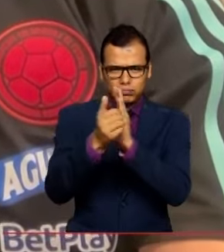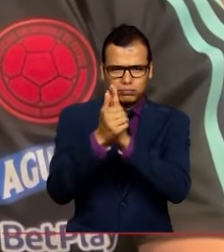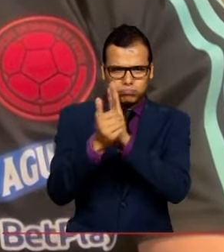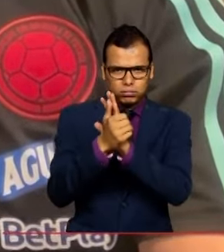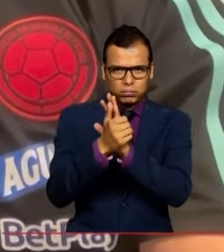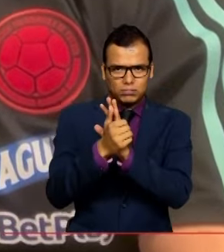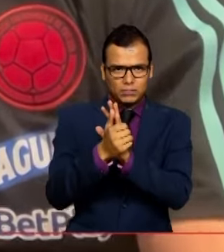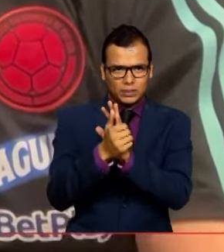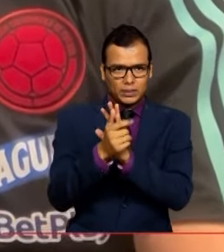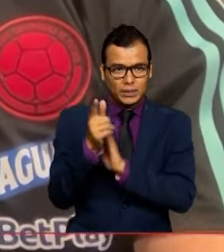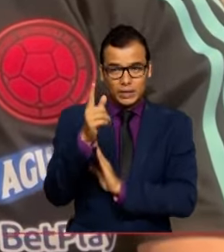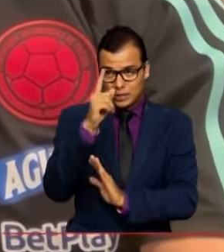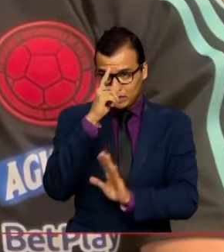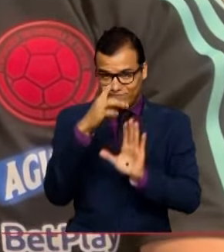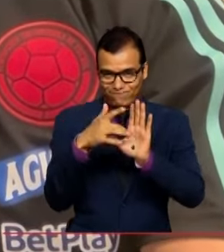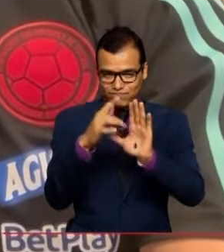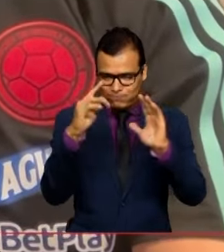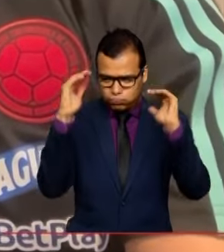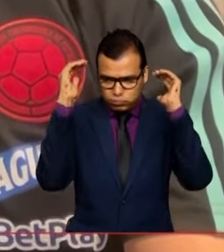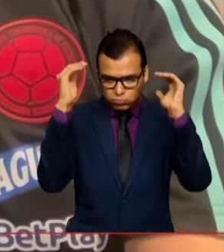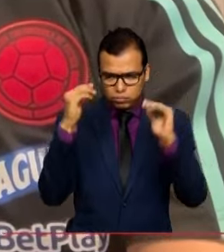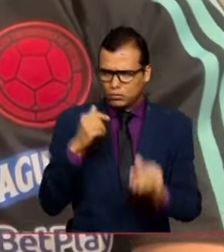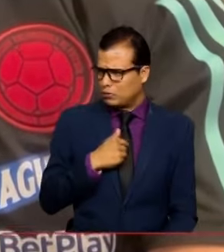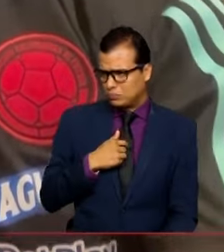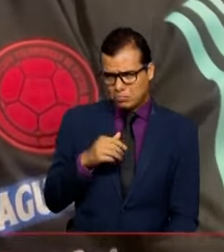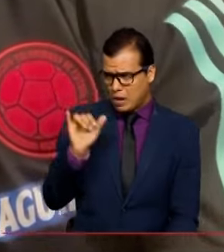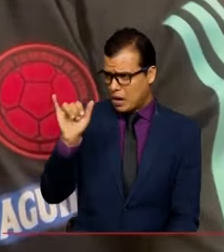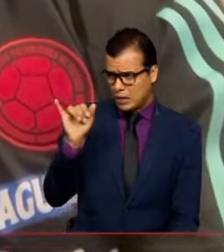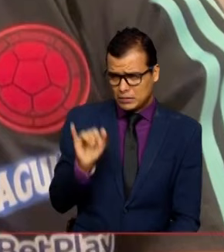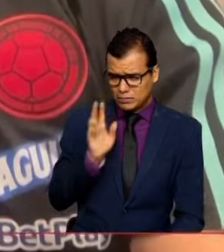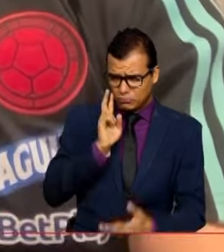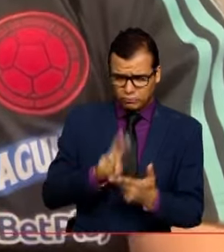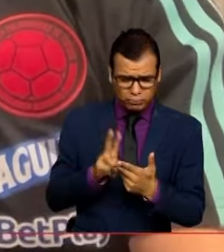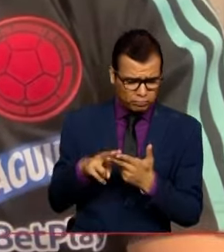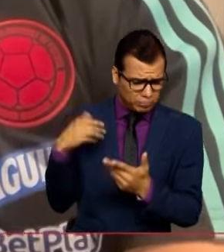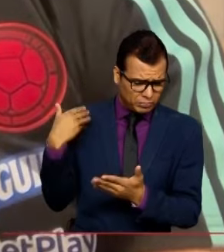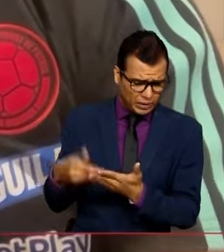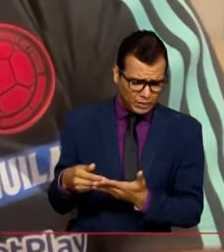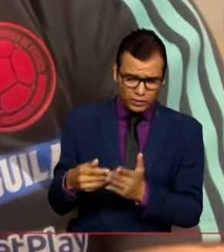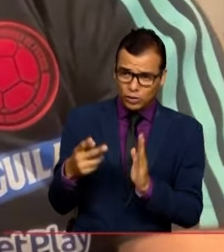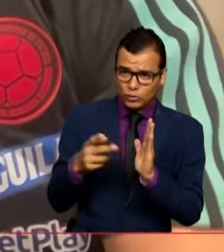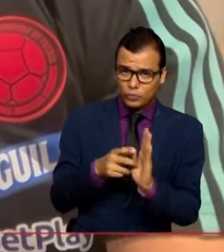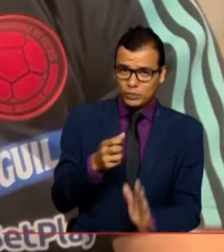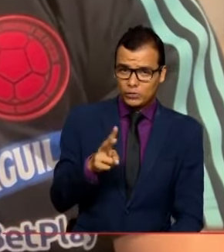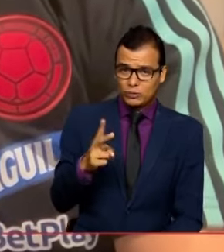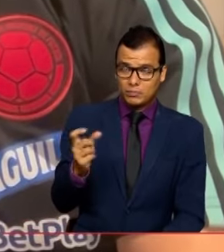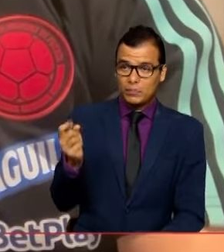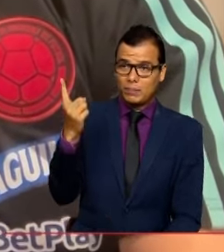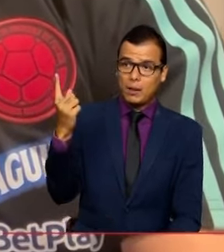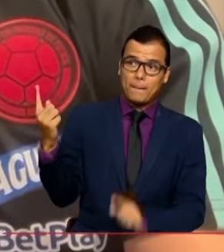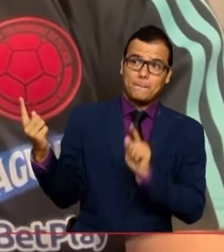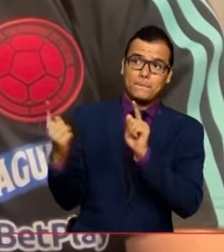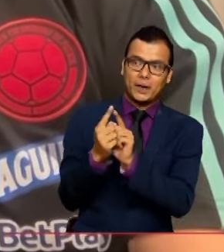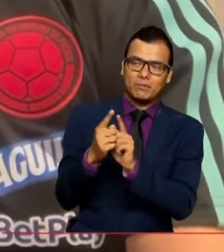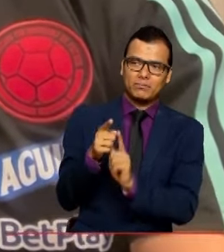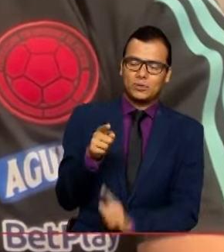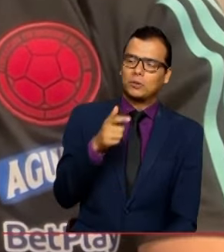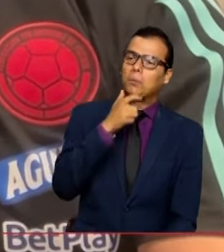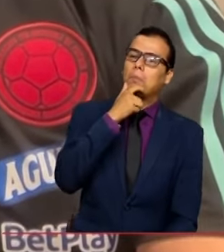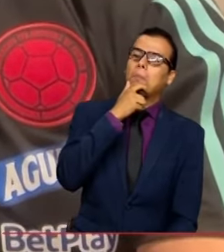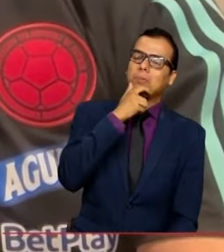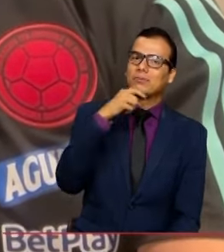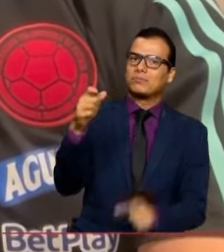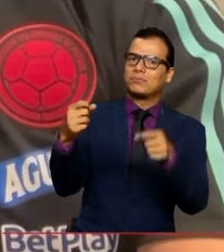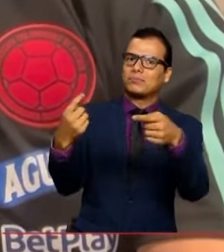marcar? Yo a James lo conocí siempre así. Cuando vinimos en el 2012 con José, me acuerdo que el debut fue contra